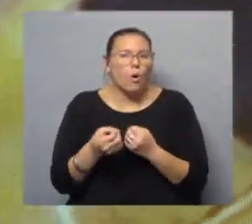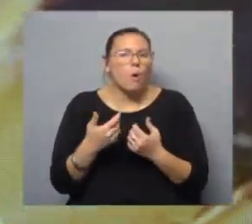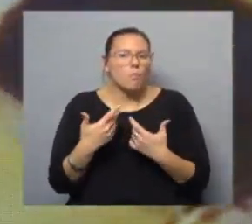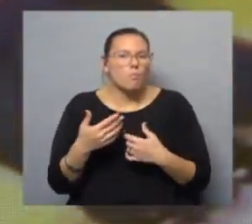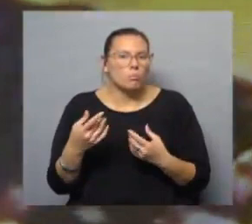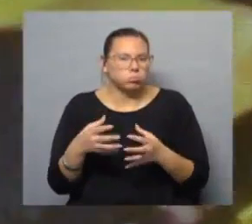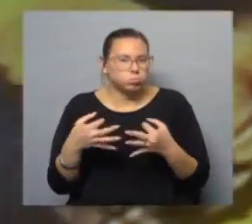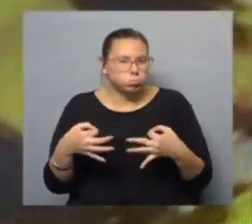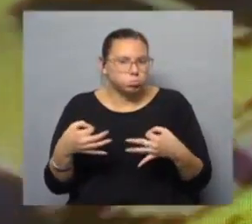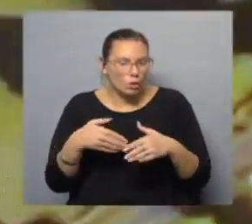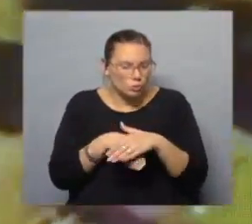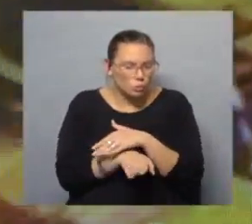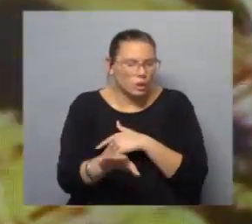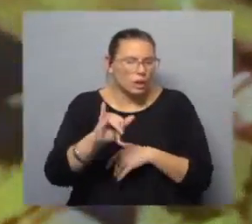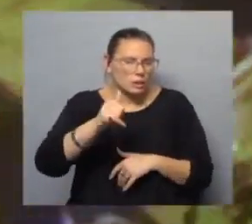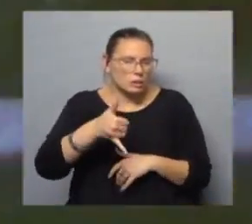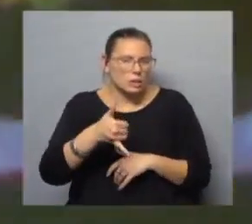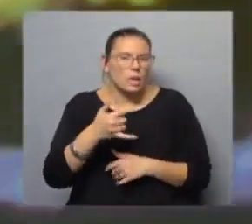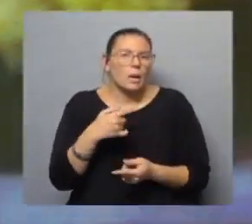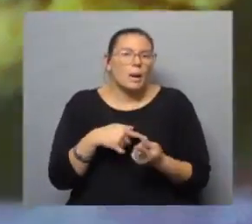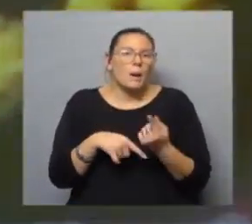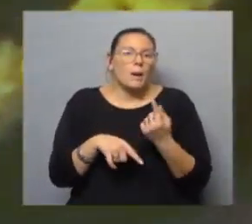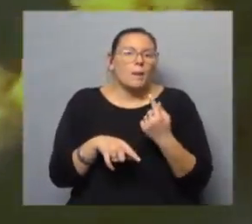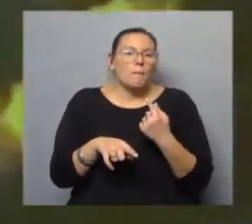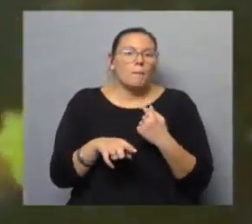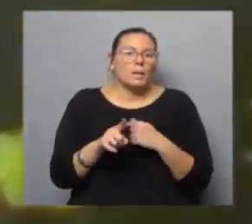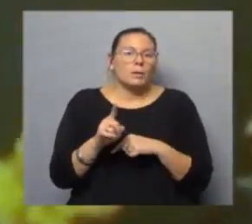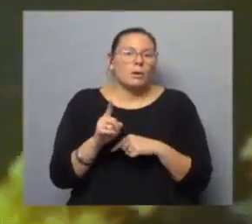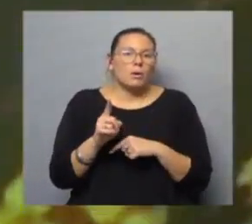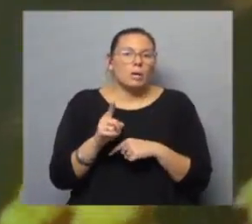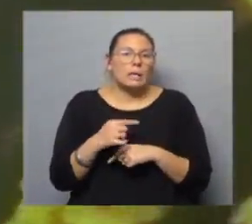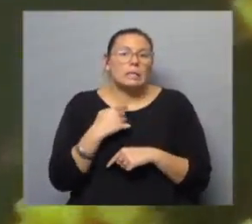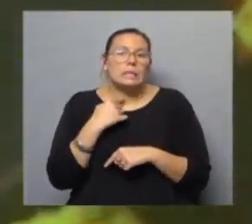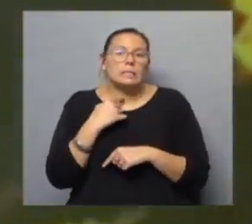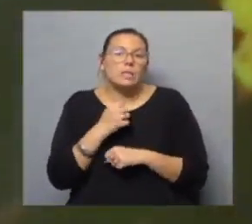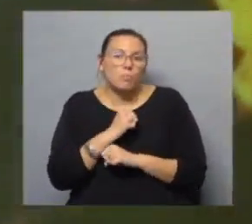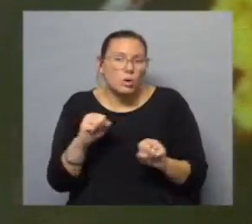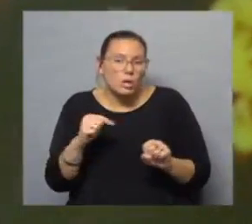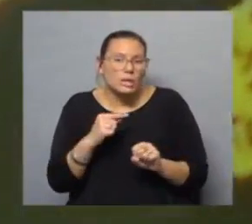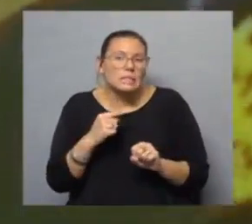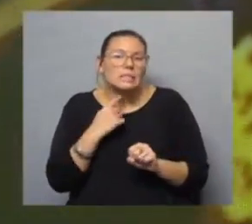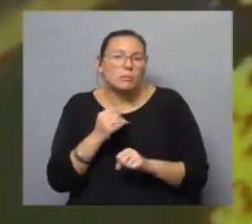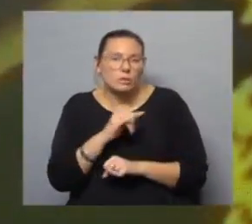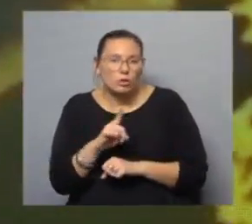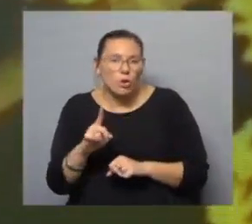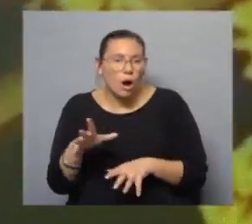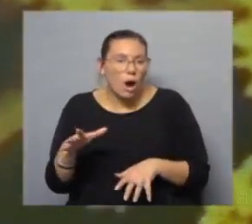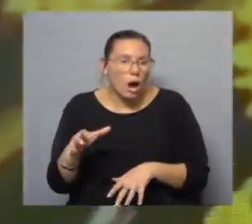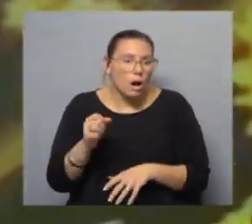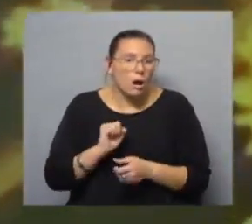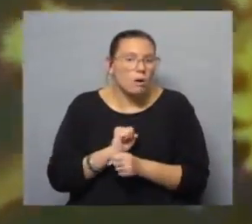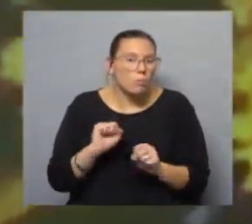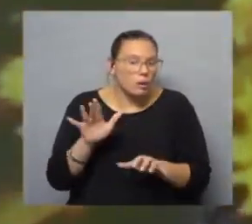agua subterránea. El tema es, bueno, qué tan utilizable es esa agua, qué tan accesible es esa